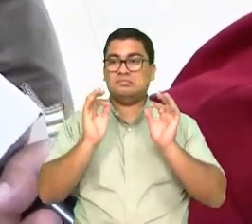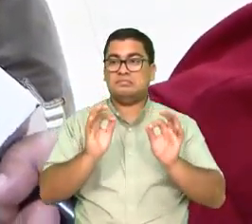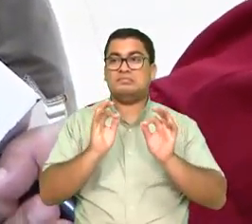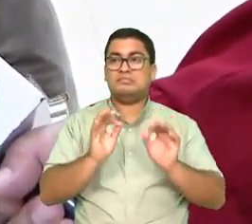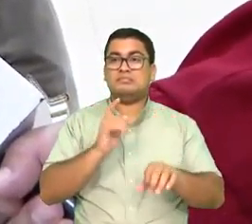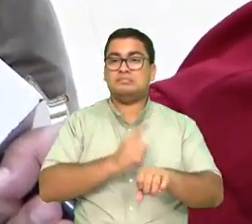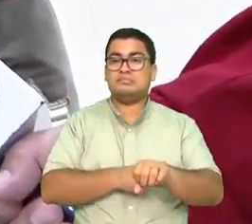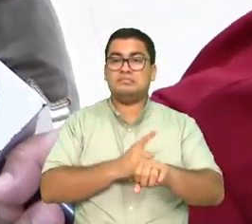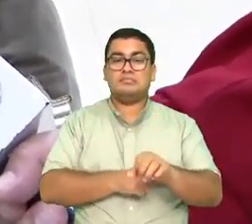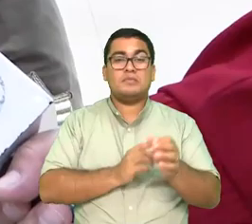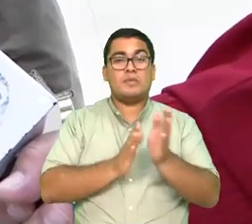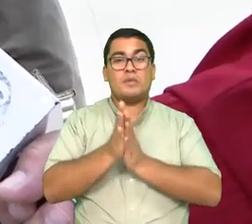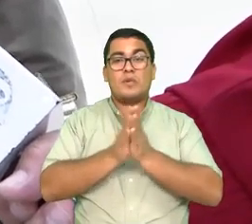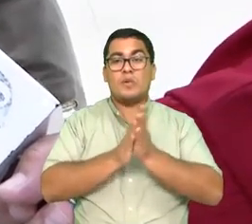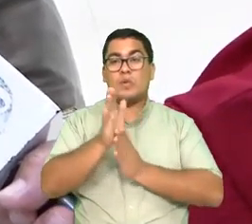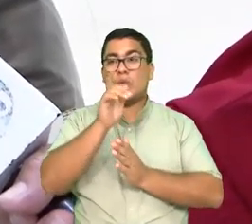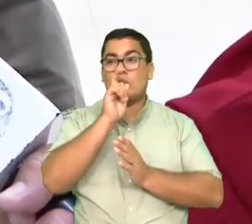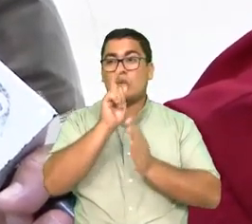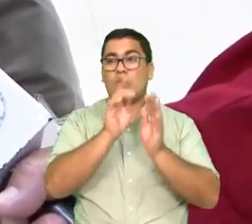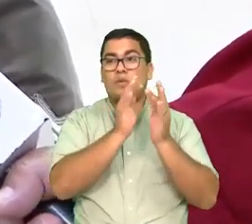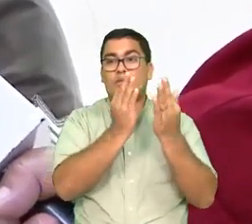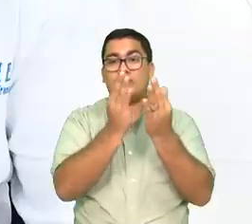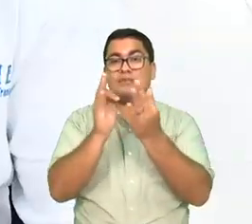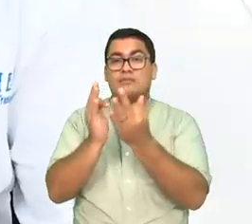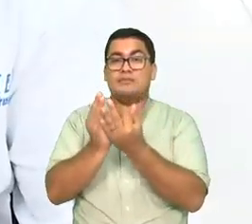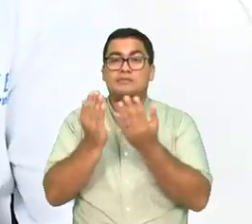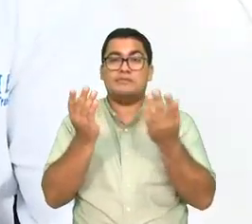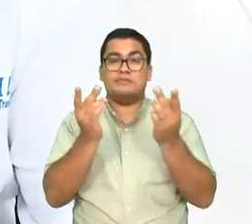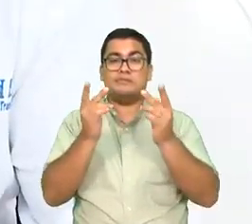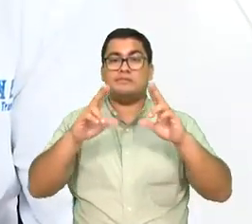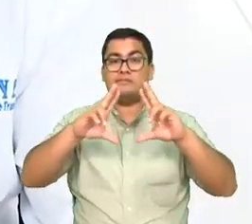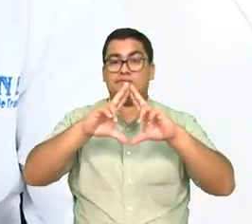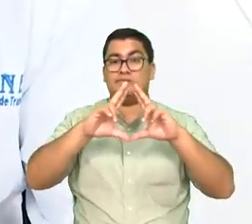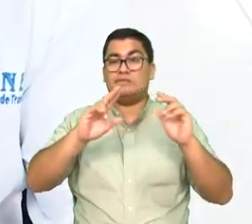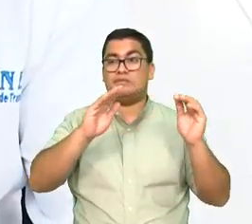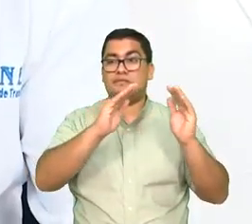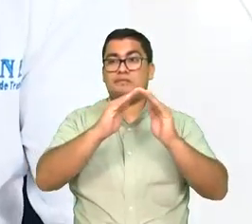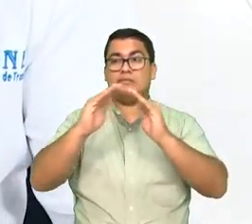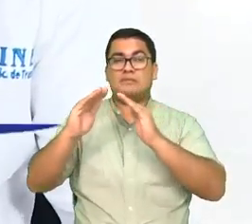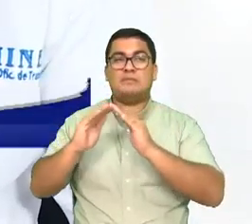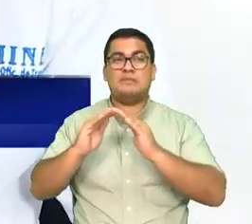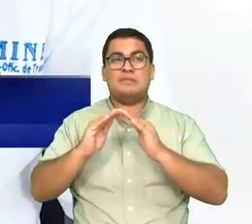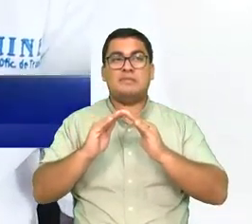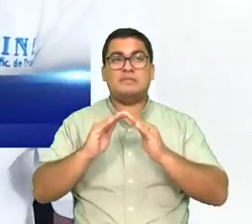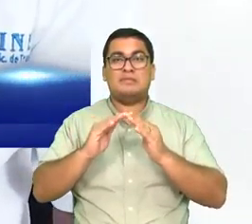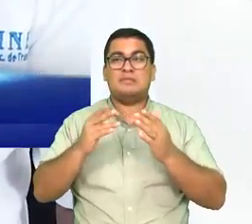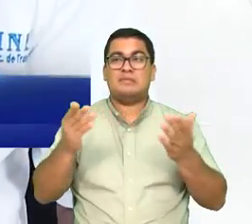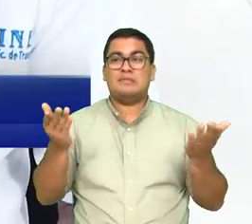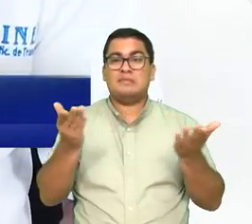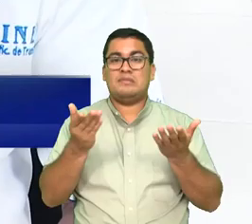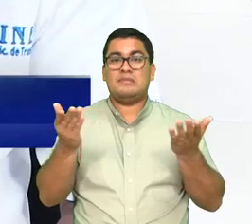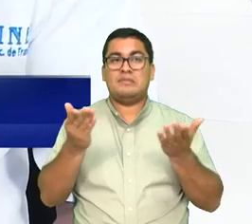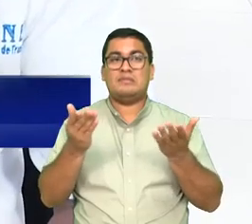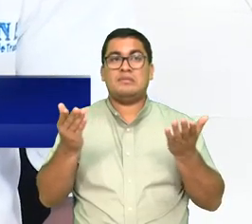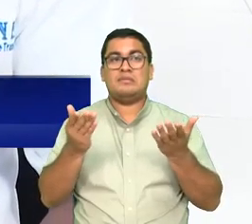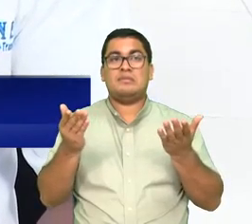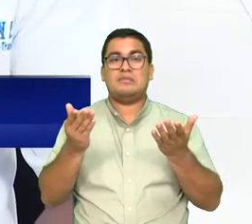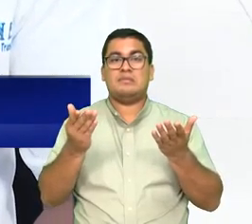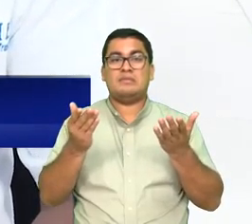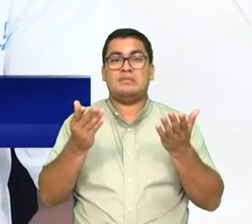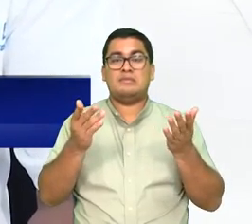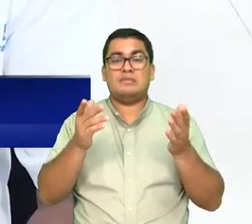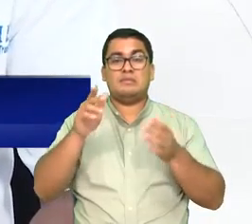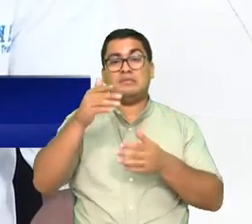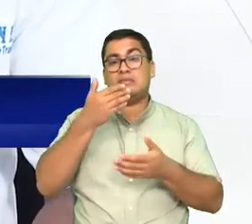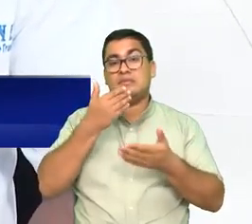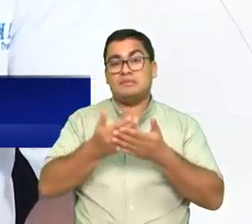poder disfrutar con nuestras familias nicaragüenses en nuestros hogares. Le damos gracias al Señor primeramente, ¿verdad?, y a nuestro gobierno,